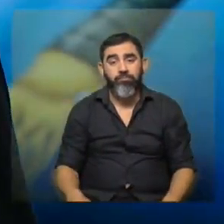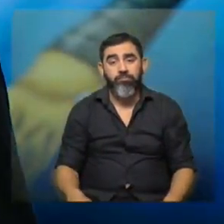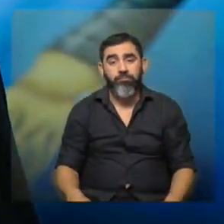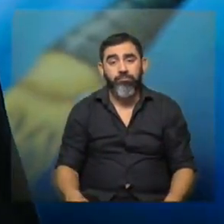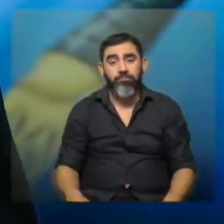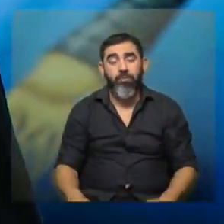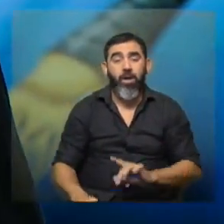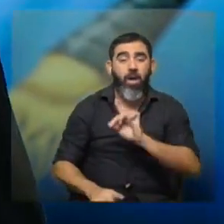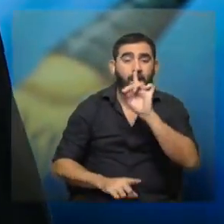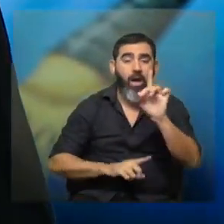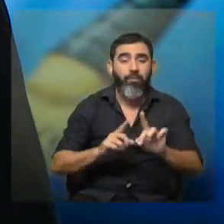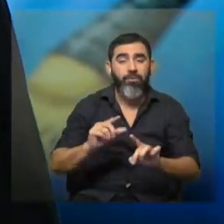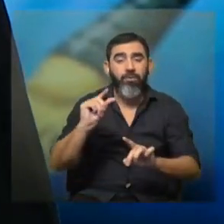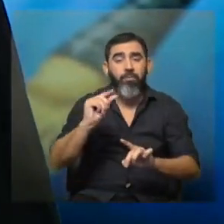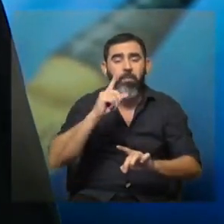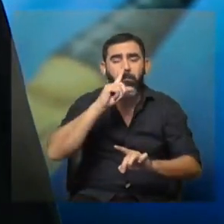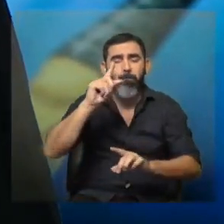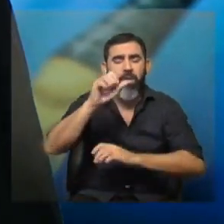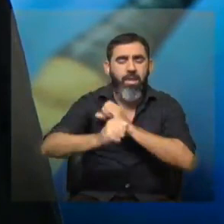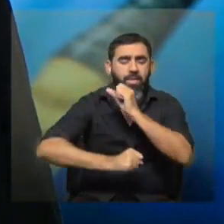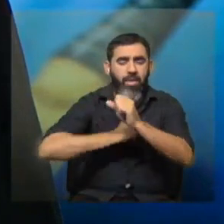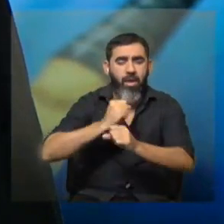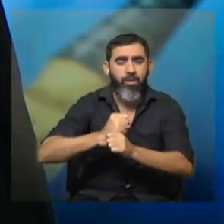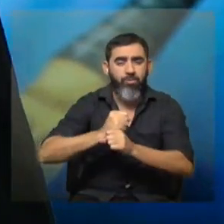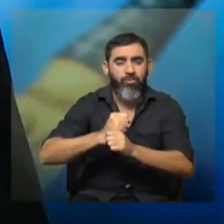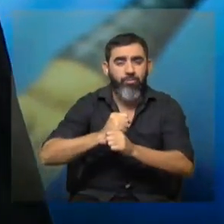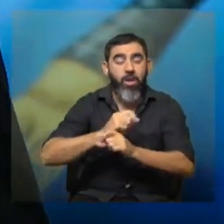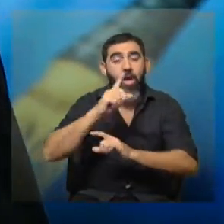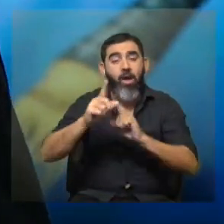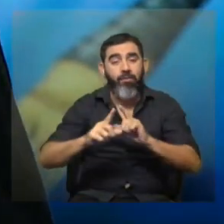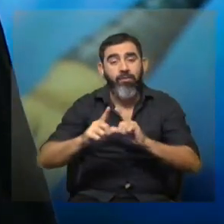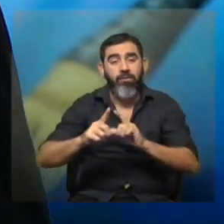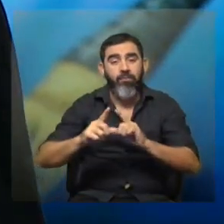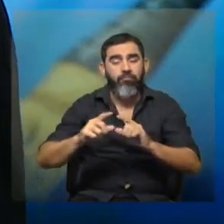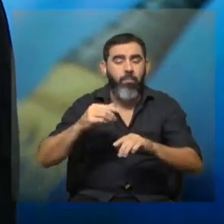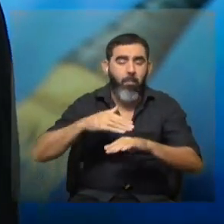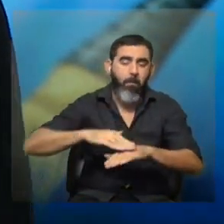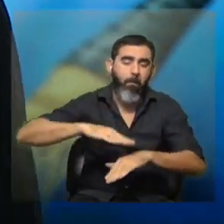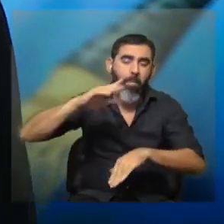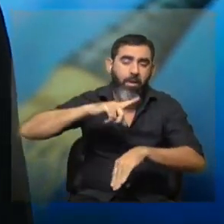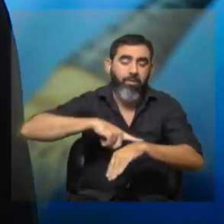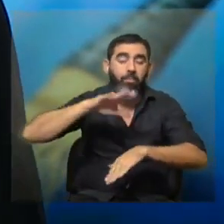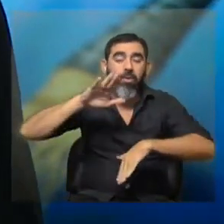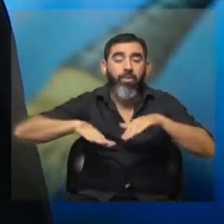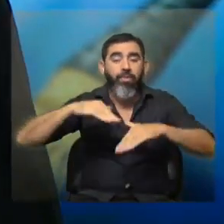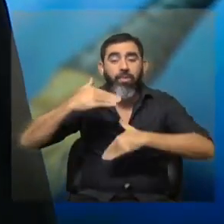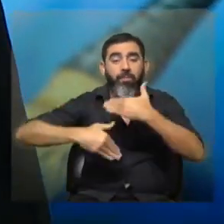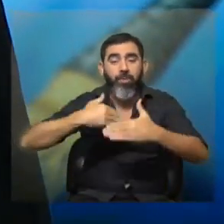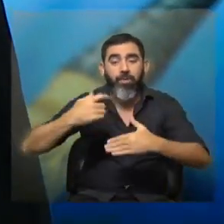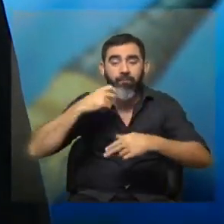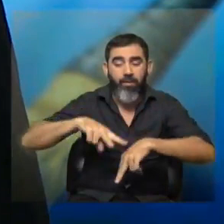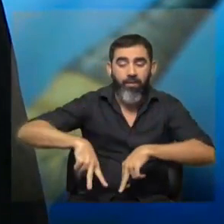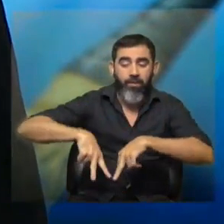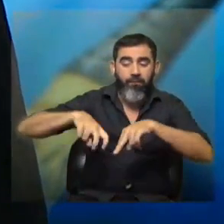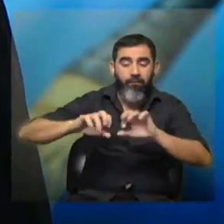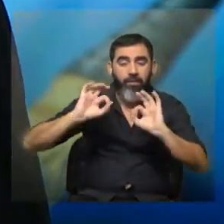Toman a veces unos pocos miles de años en formarse. Claro. A veces toman mucho más tiempo, depende de los procesos. Eso hay que estudiarlo más